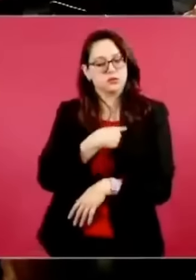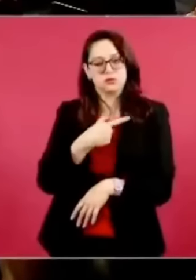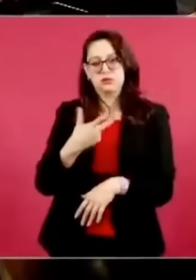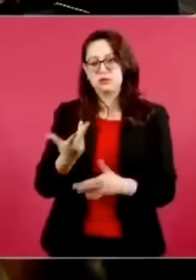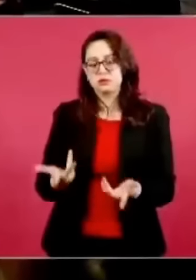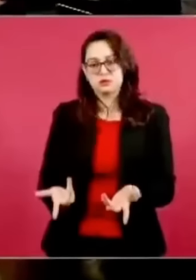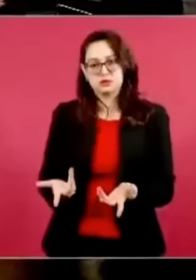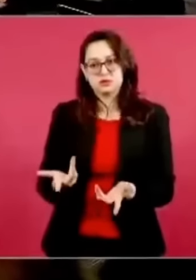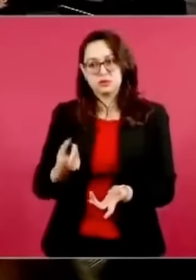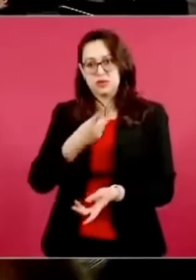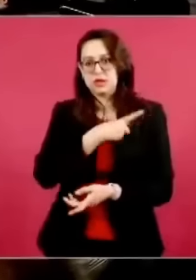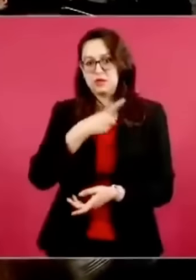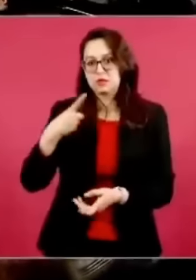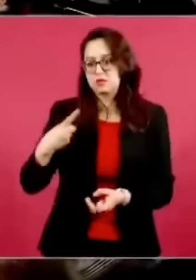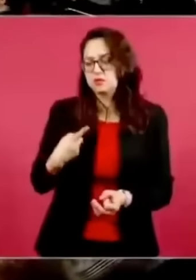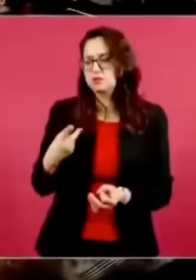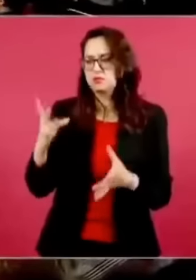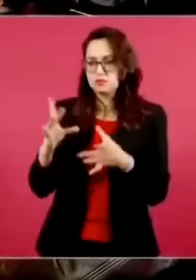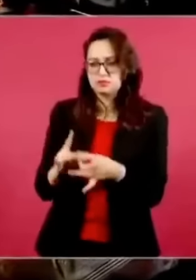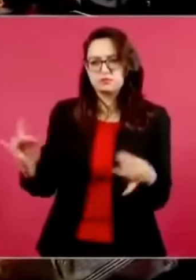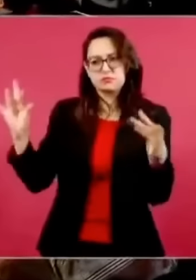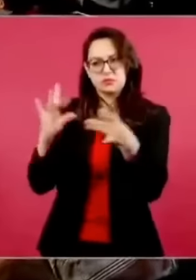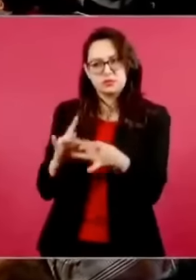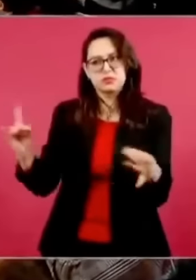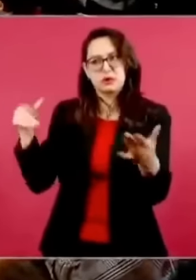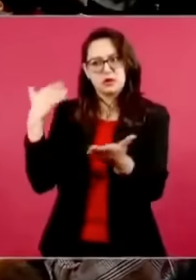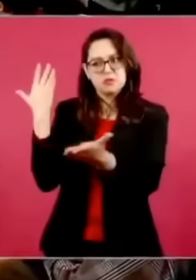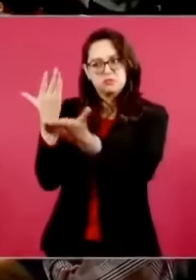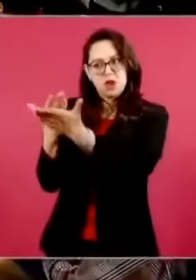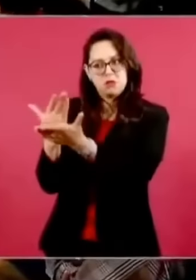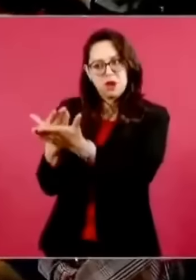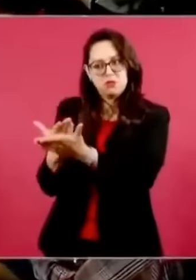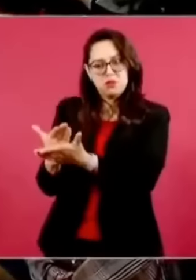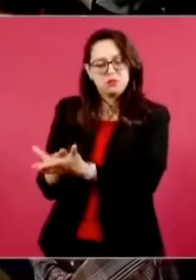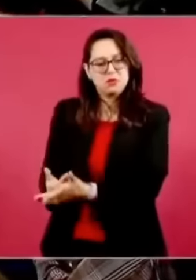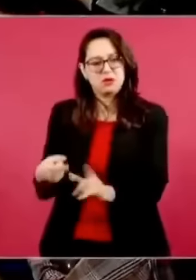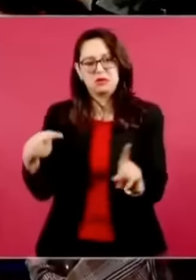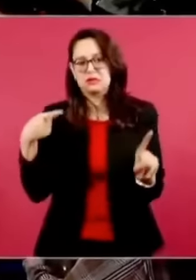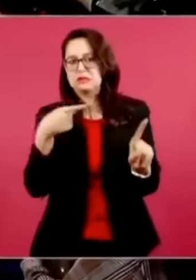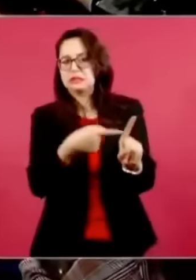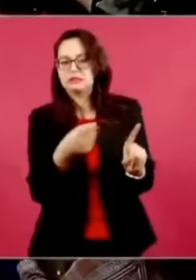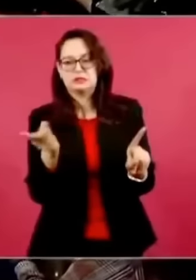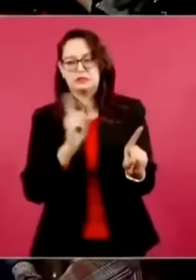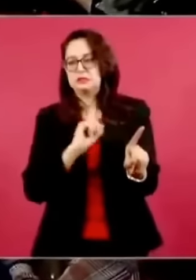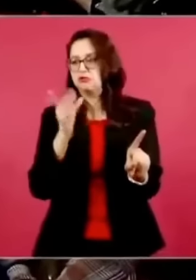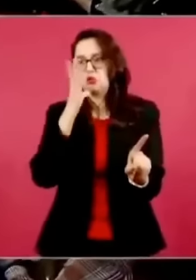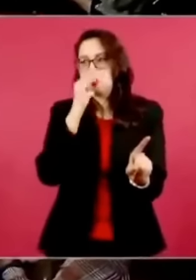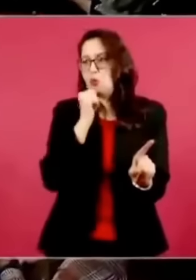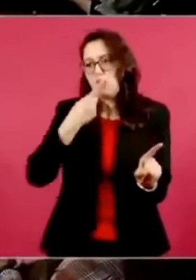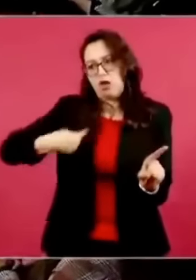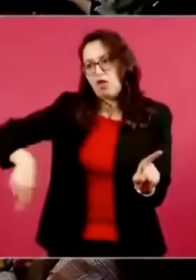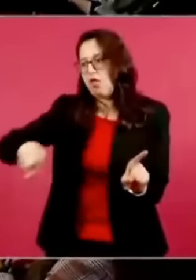pues, para justificar que era una incongruencia,